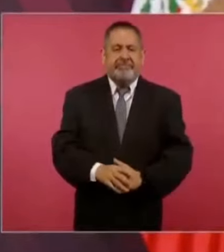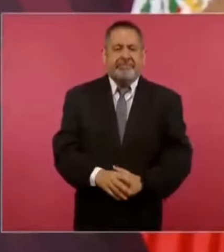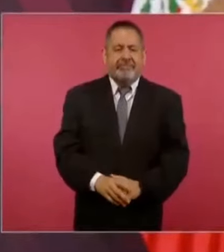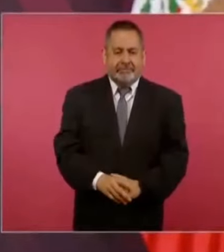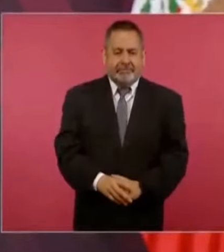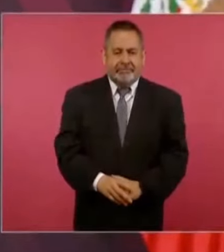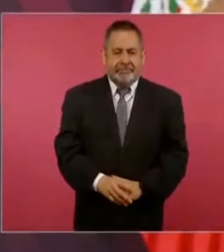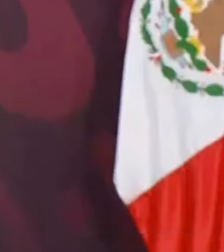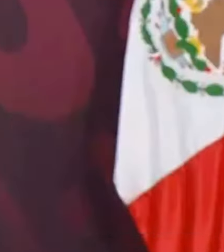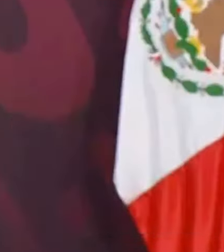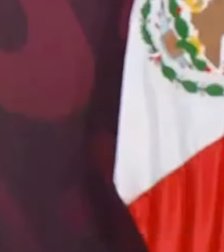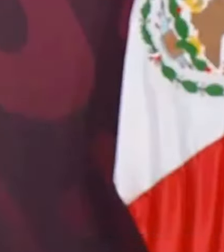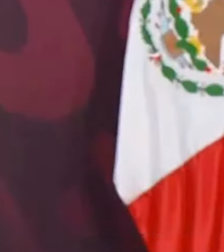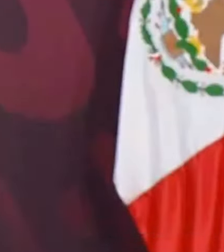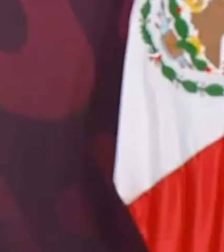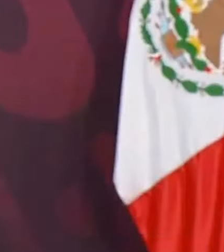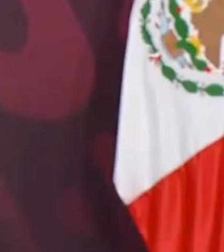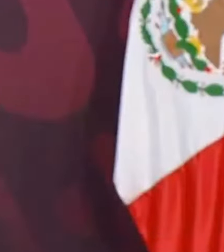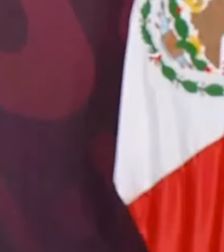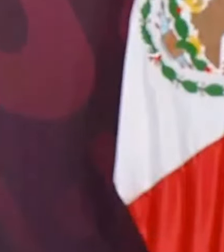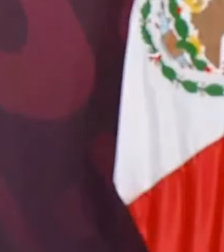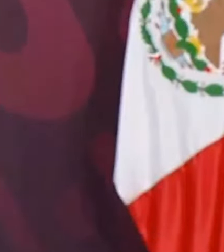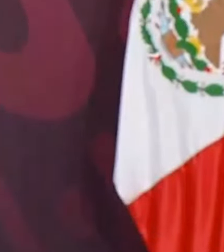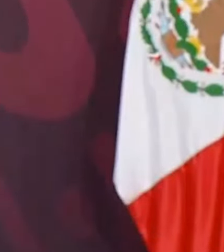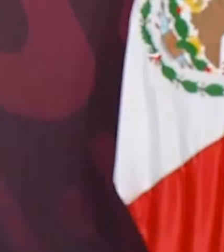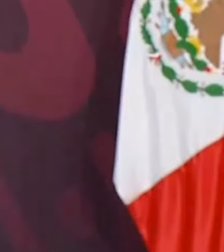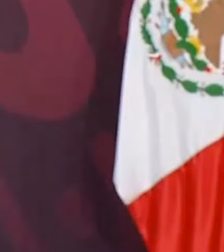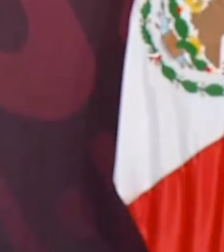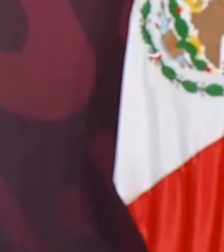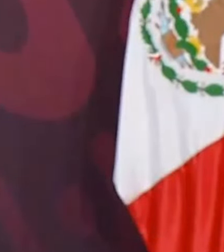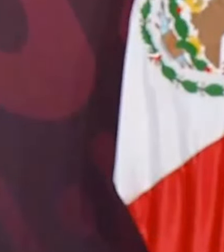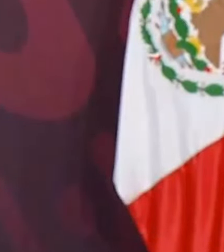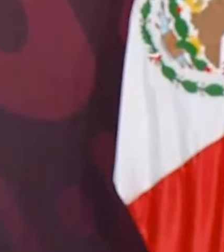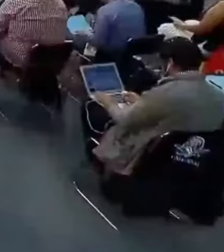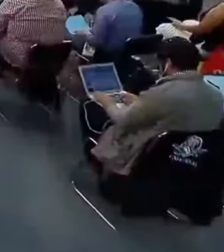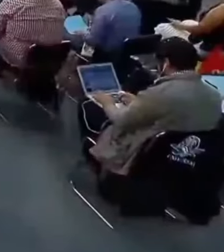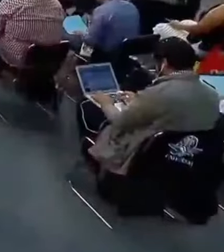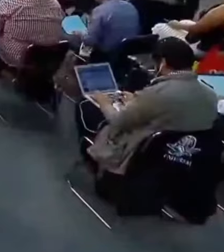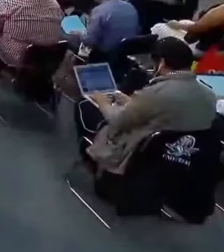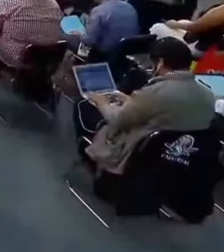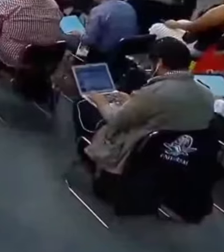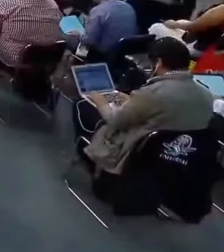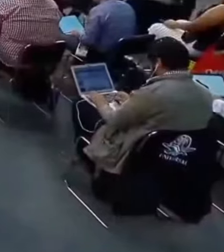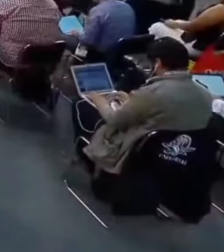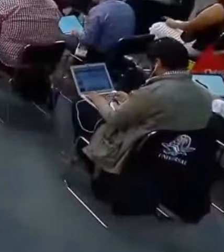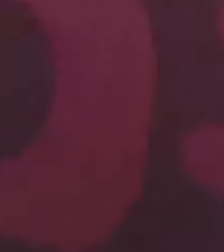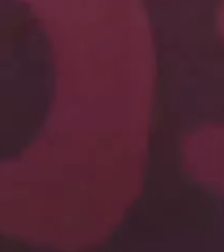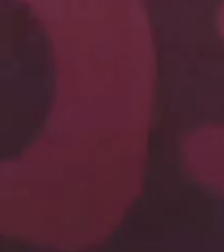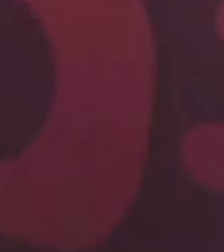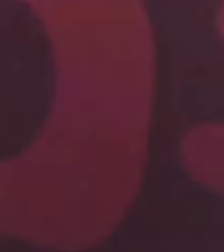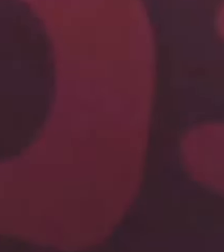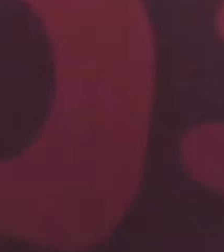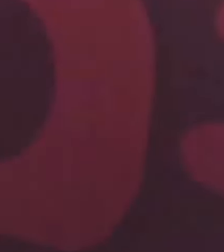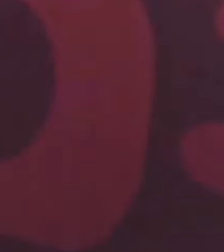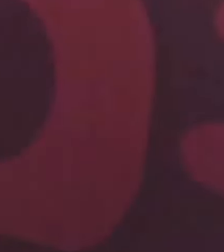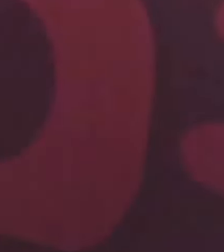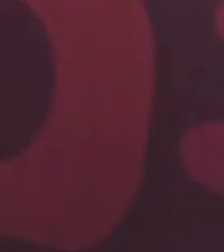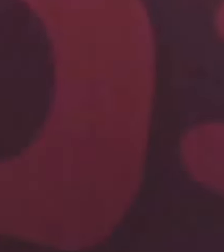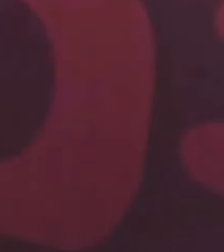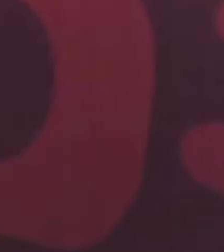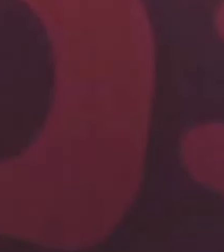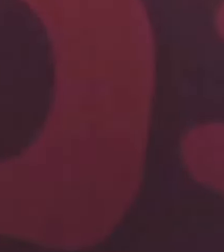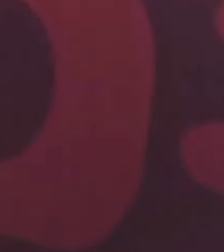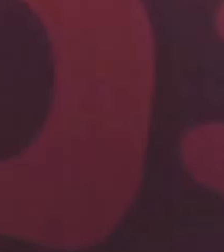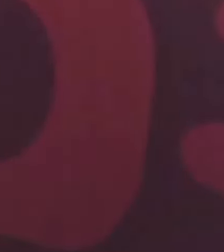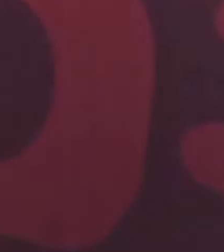Afores valió la pena verdad no fue en vano es que